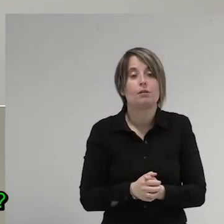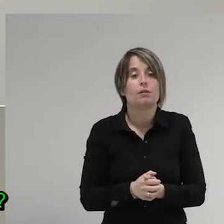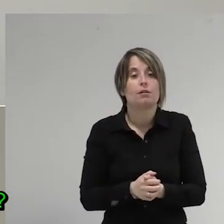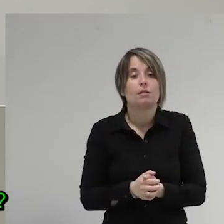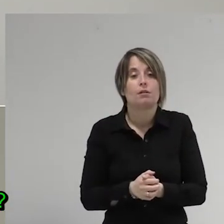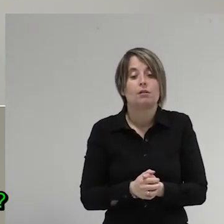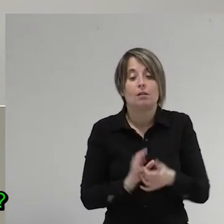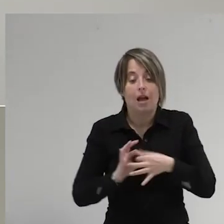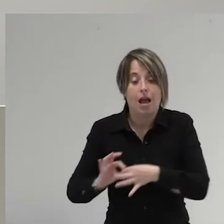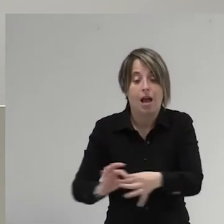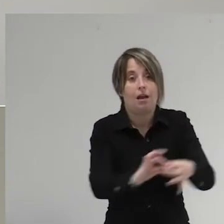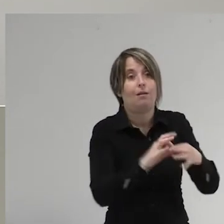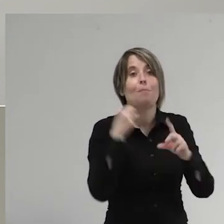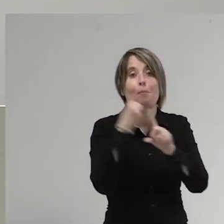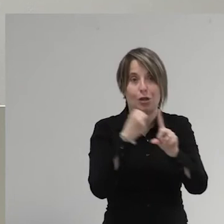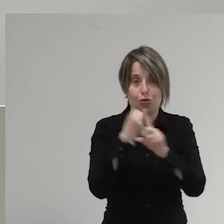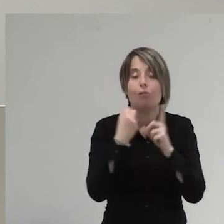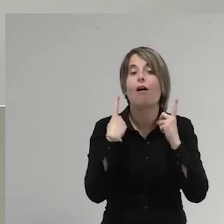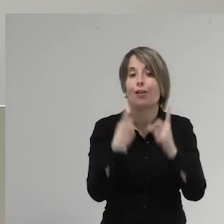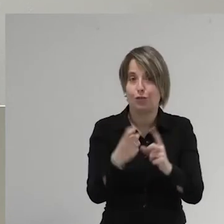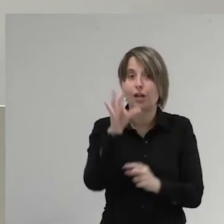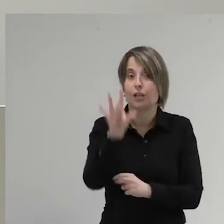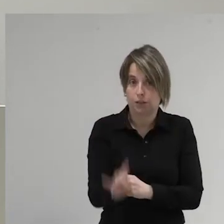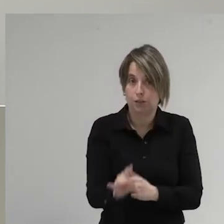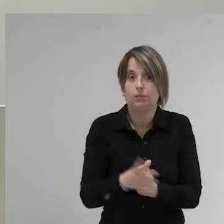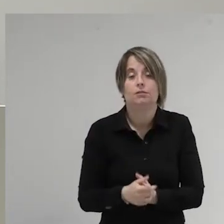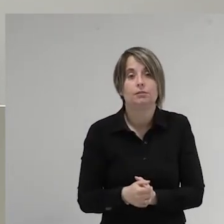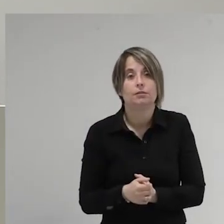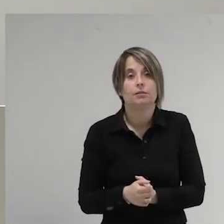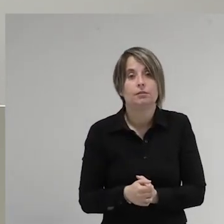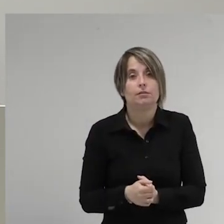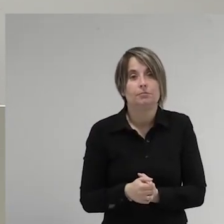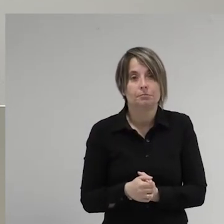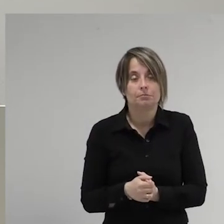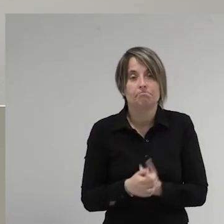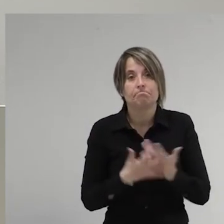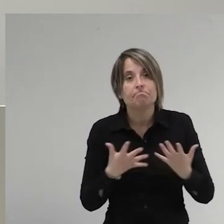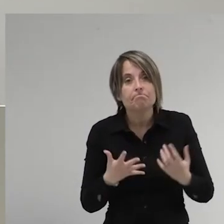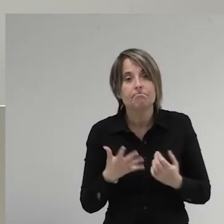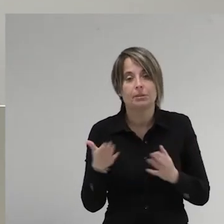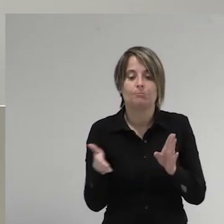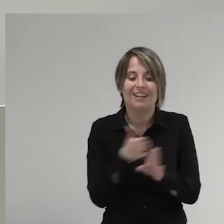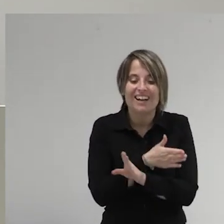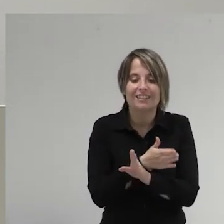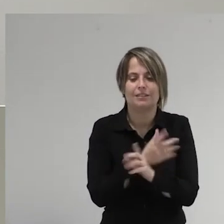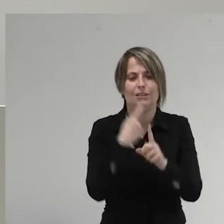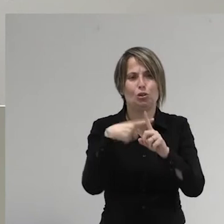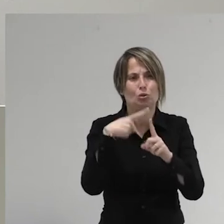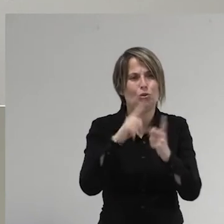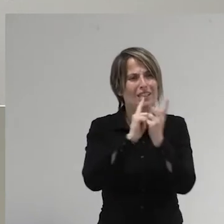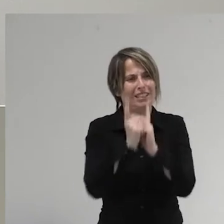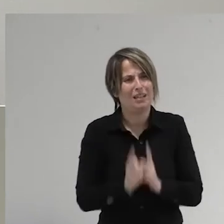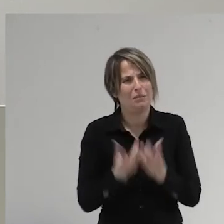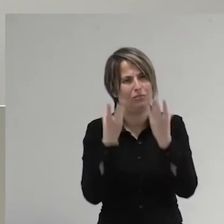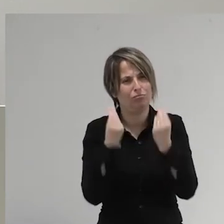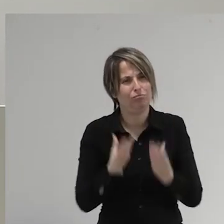haber alianzas en esa presión? Sí, tiene que haberlos, debería haberlos. Pero para eso tienen que cambiar múltiples cosas. O sea,